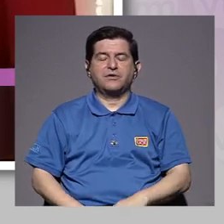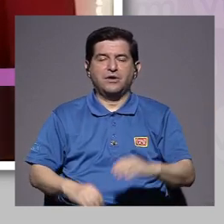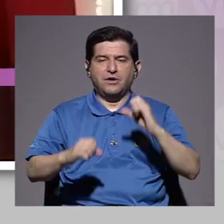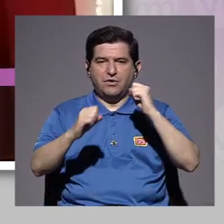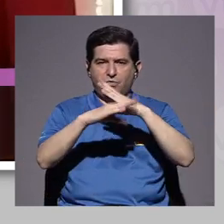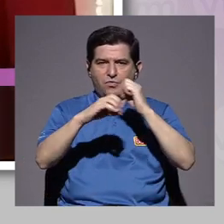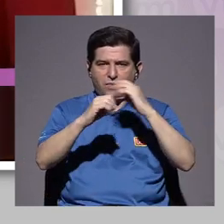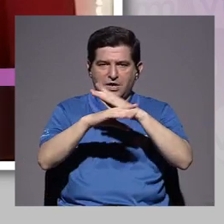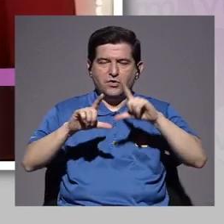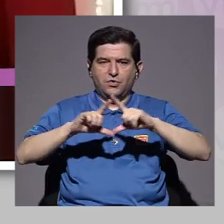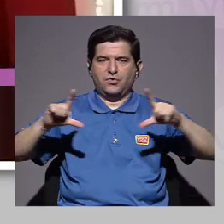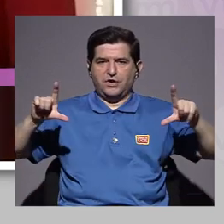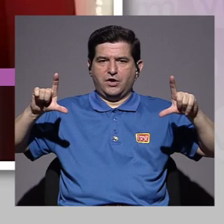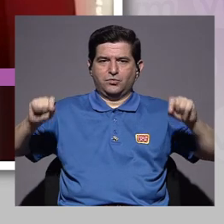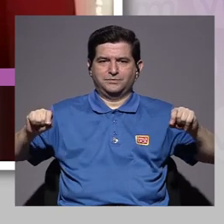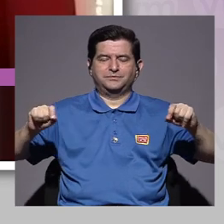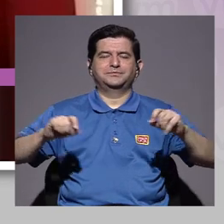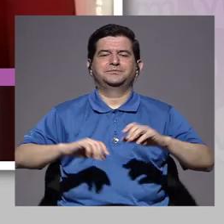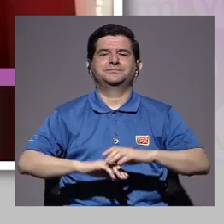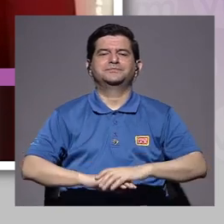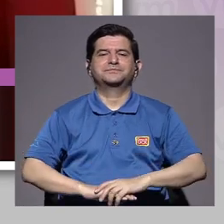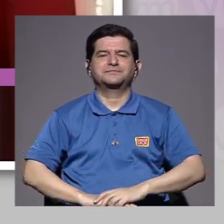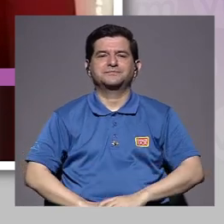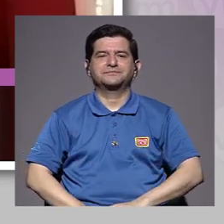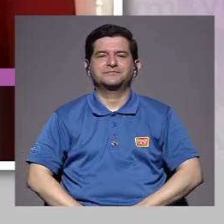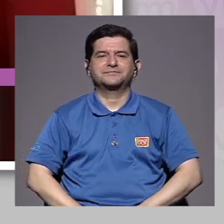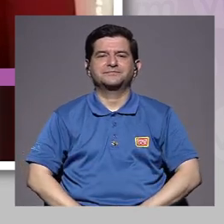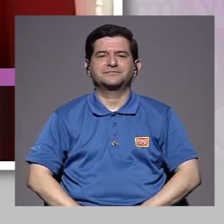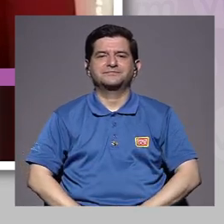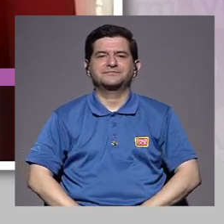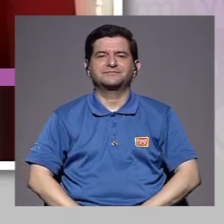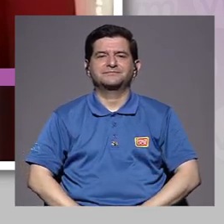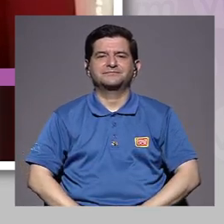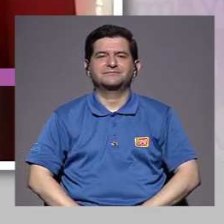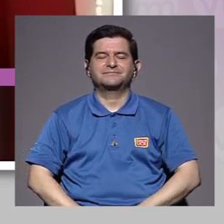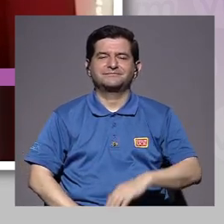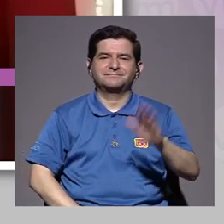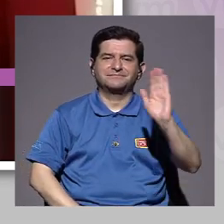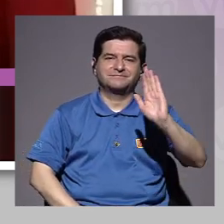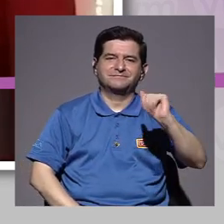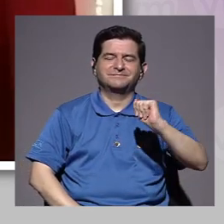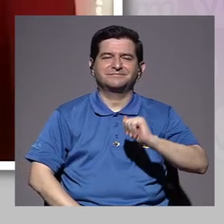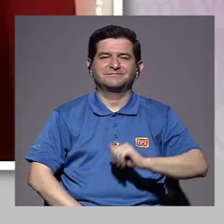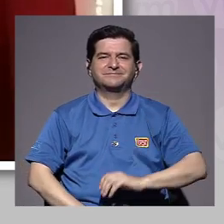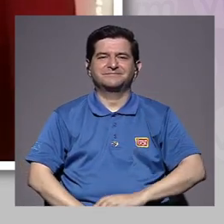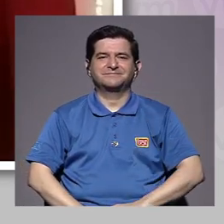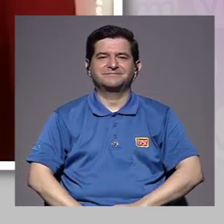escribirnos al correo yoquierovivirmejor@ucr.ac.cr.